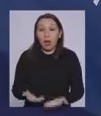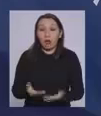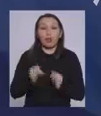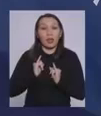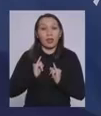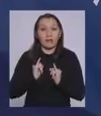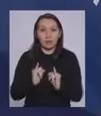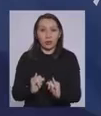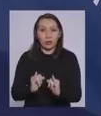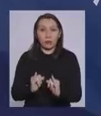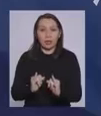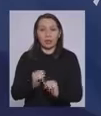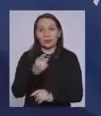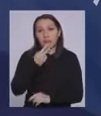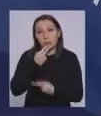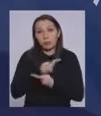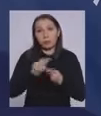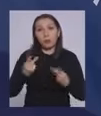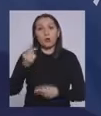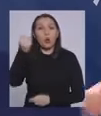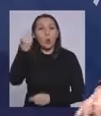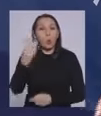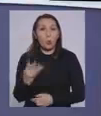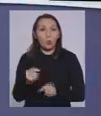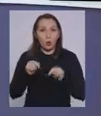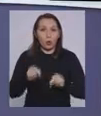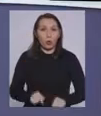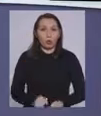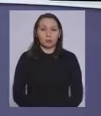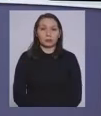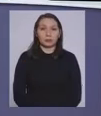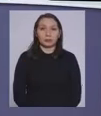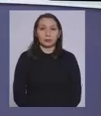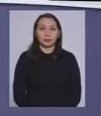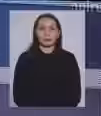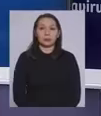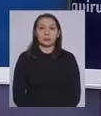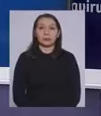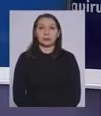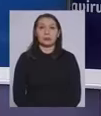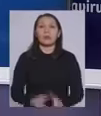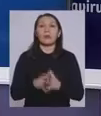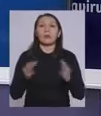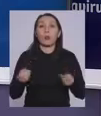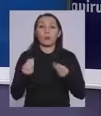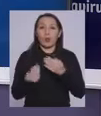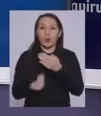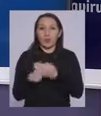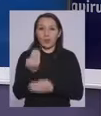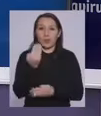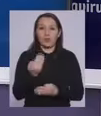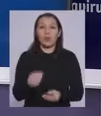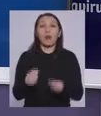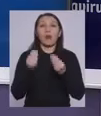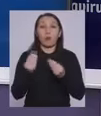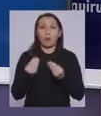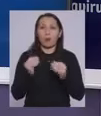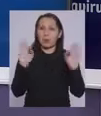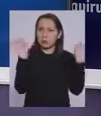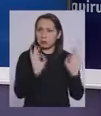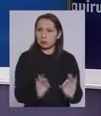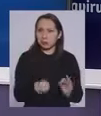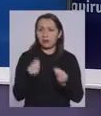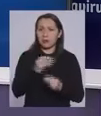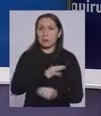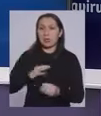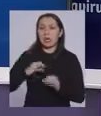dar a conocer las cifras de hoy día. Muy buenos días. Muy buena analogía, ministro. Creo que